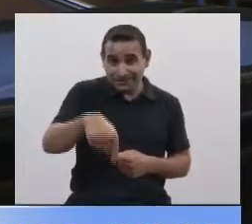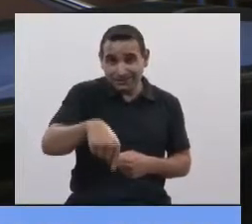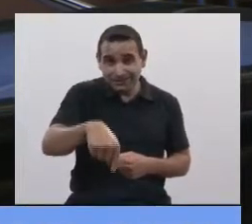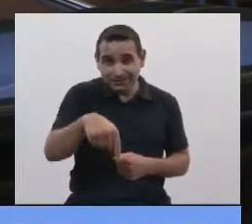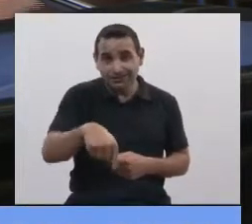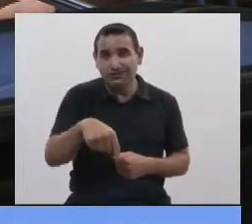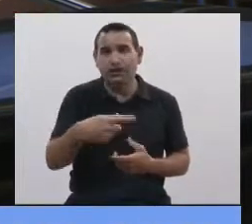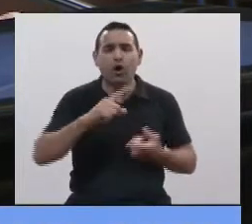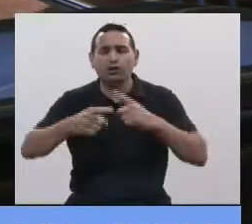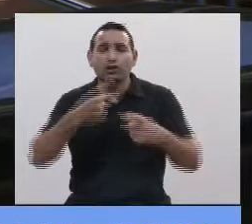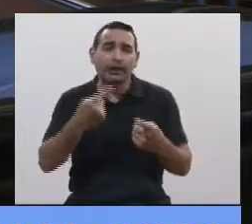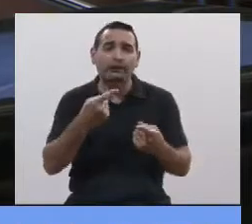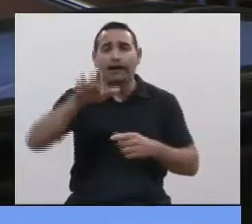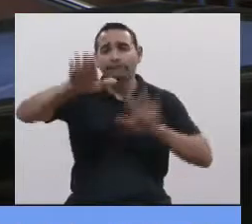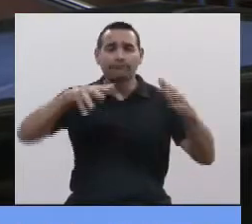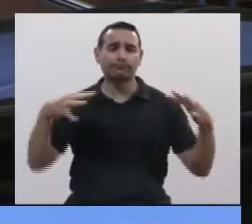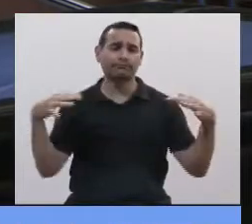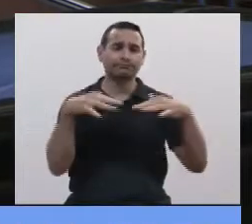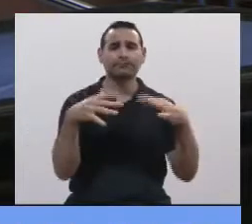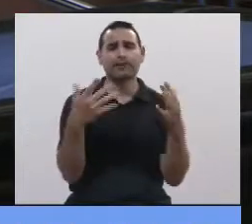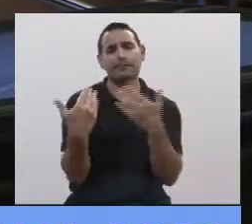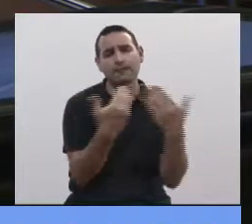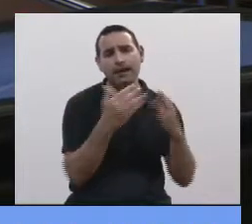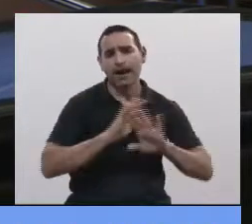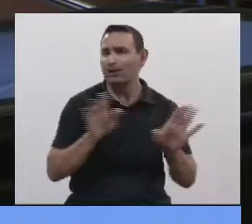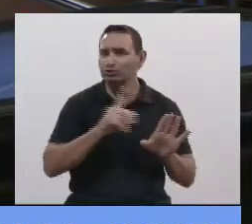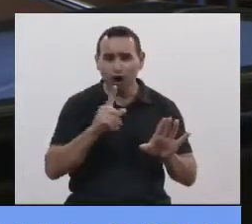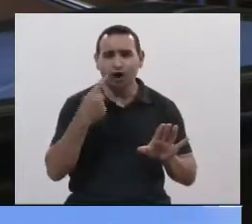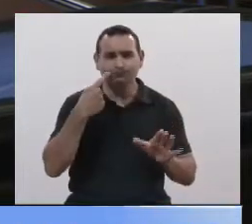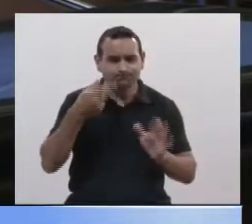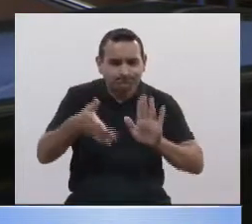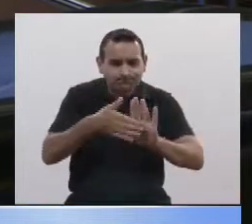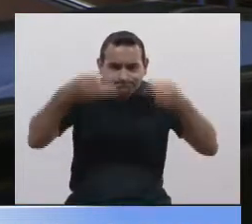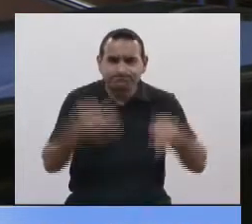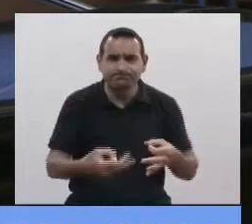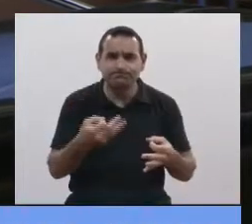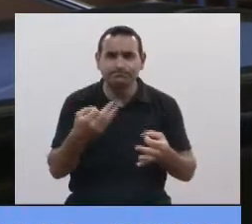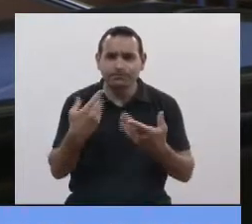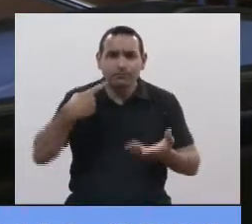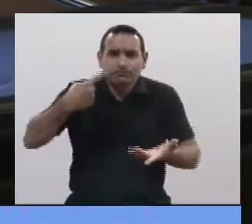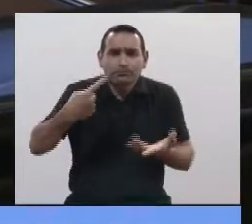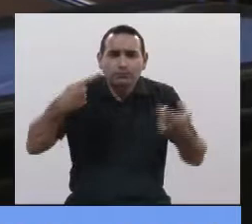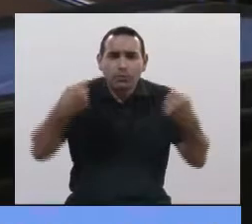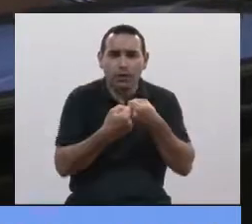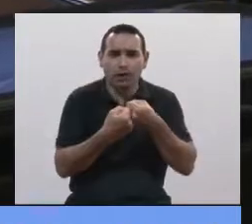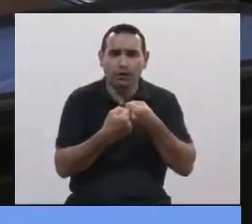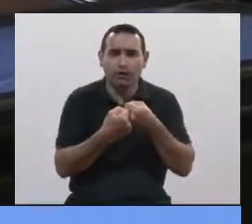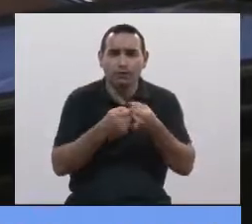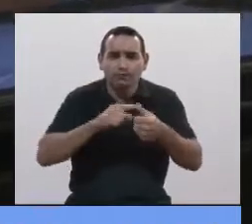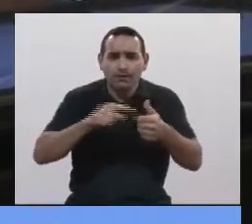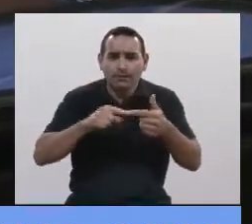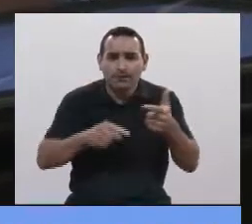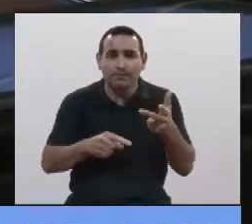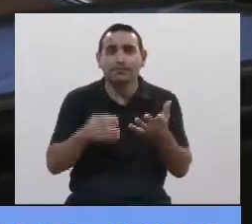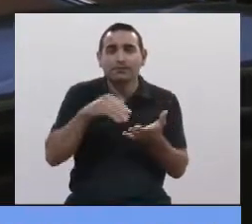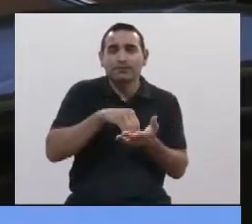y consenso no es juntarse a hablar, sino acordar cosas concretas. Ni tampoco creo que haya que hacer un rejuntado